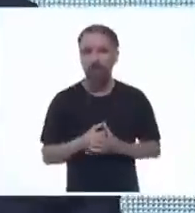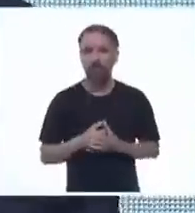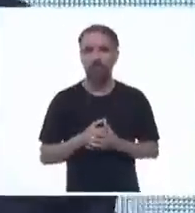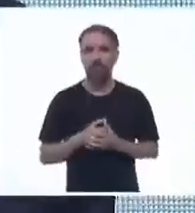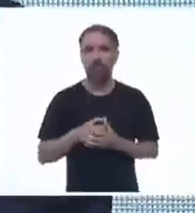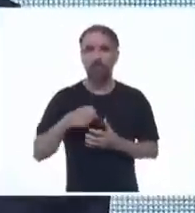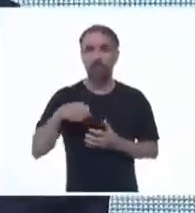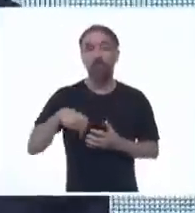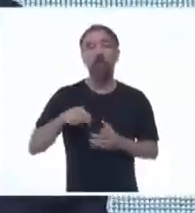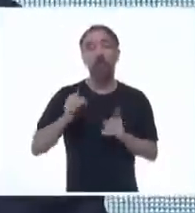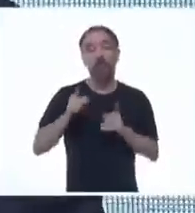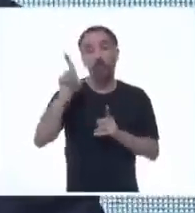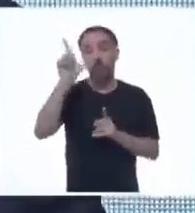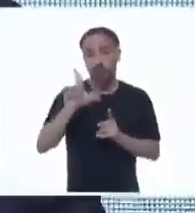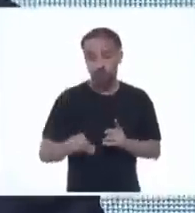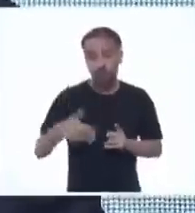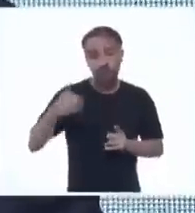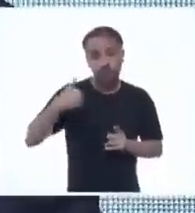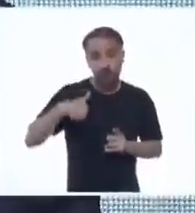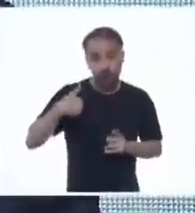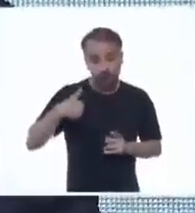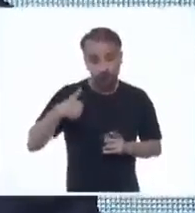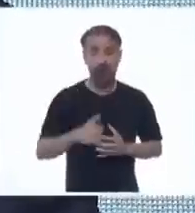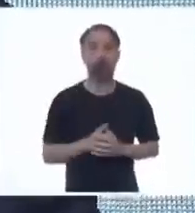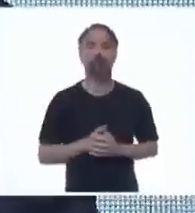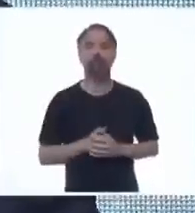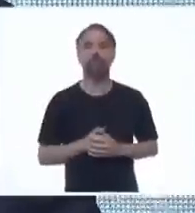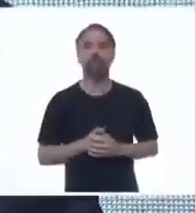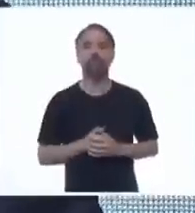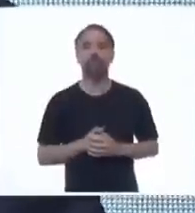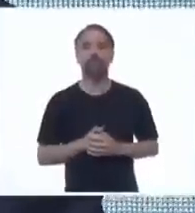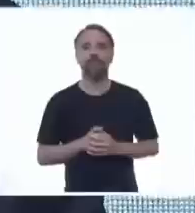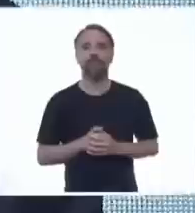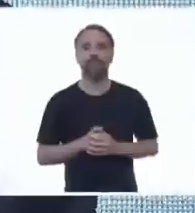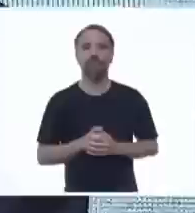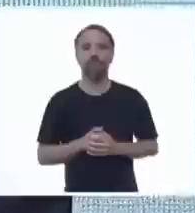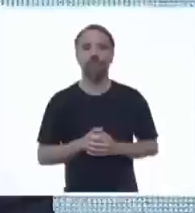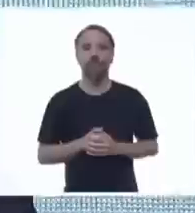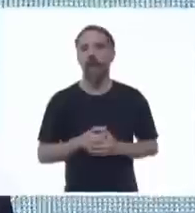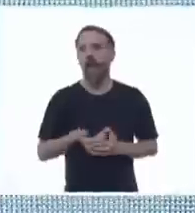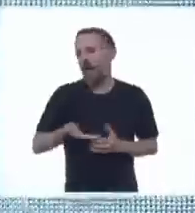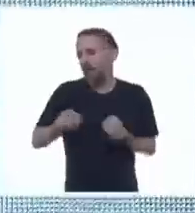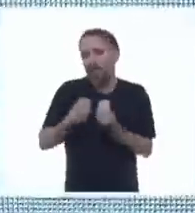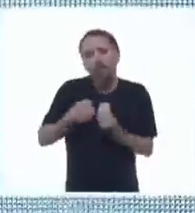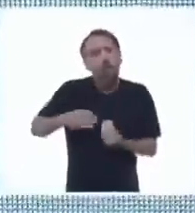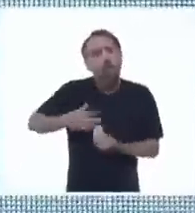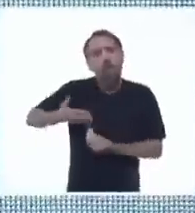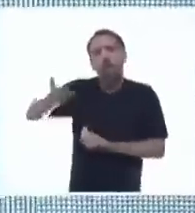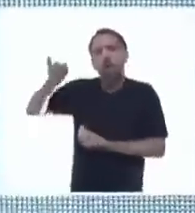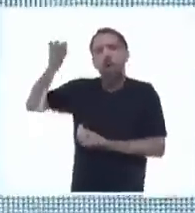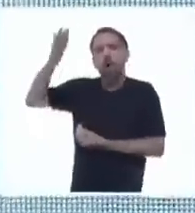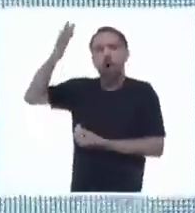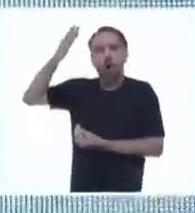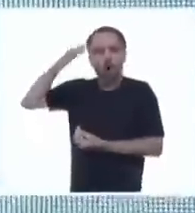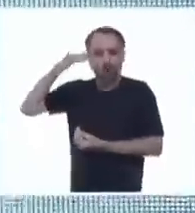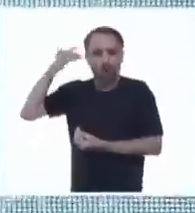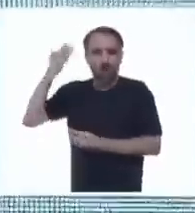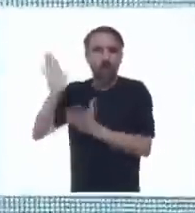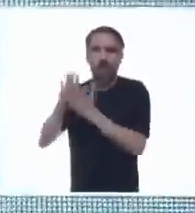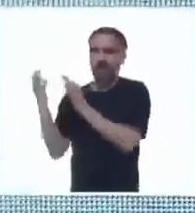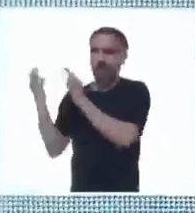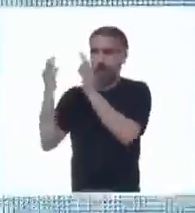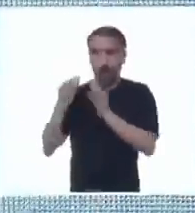país al que hace muchos años llegaron mis